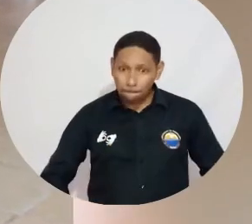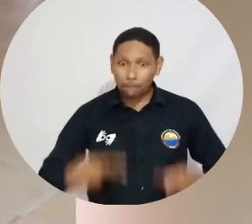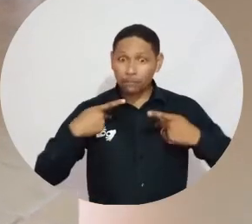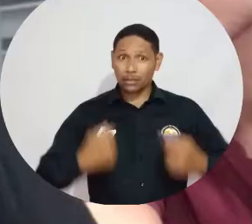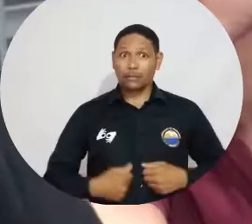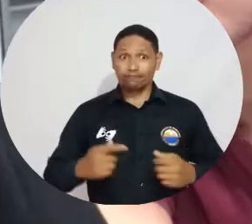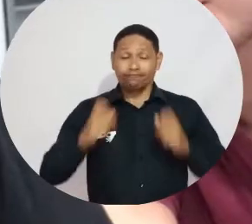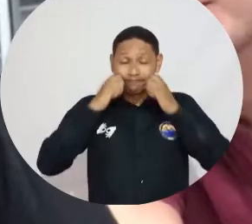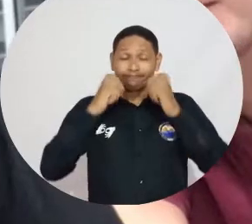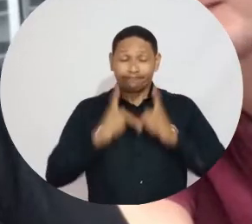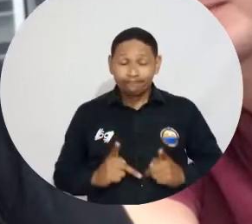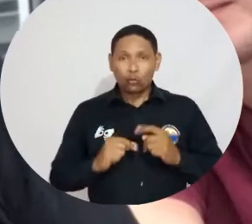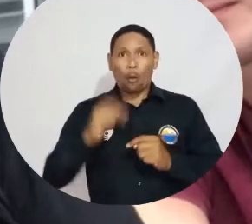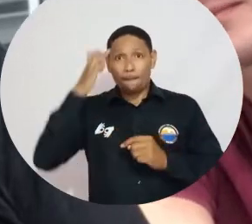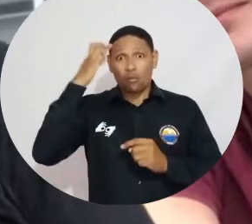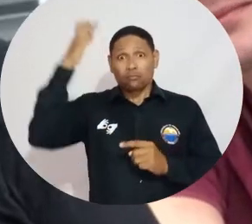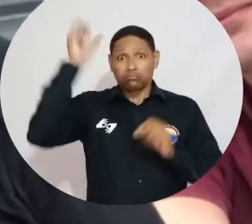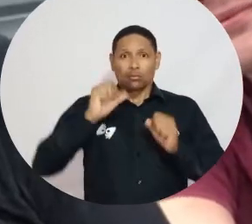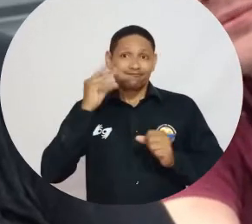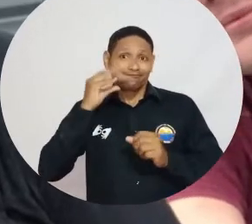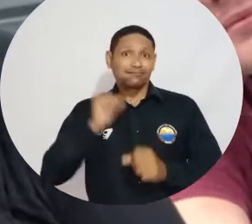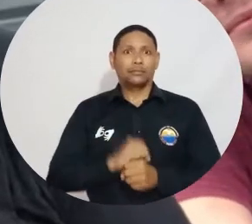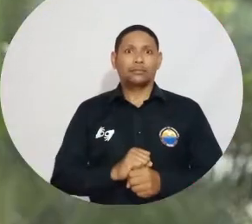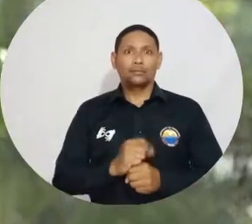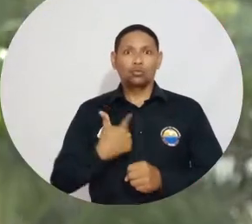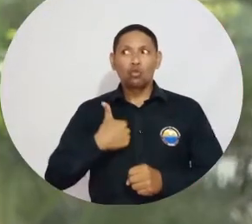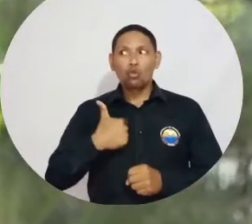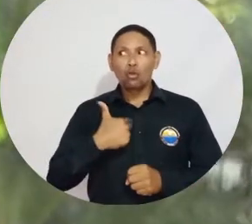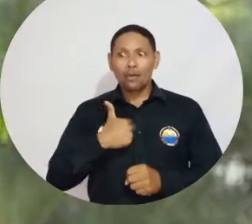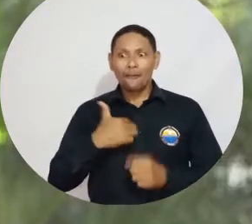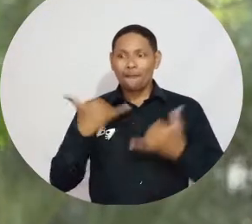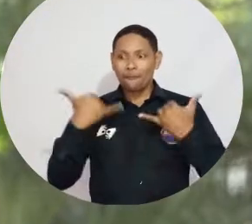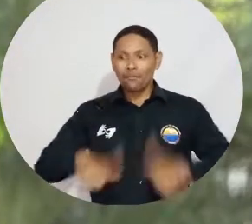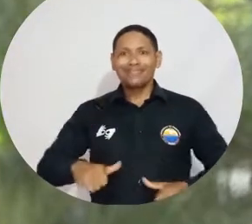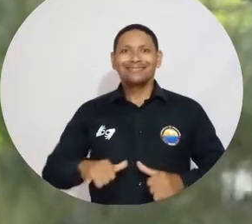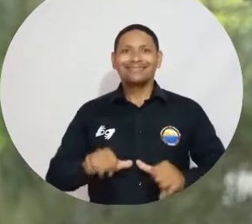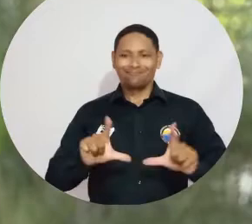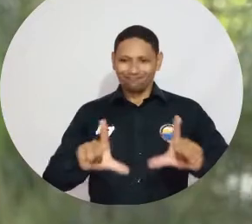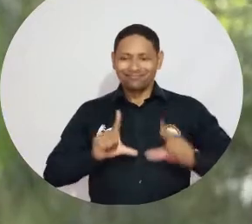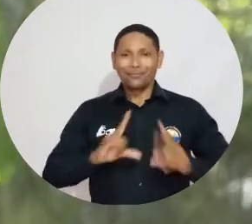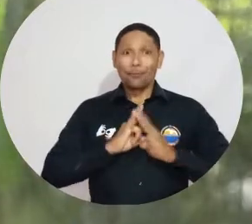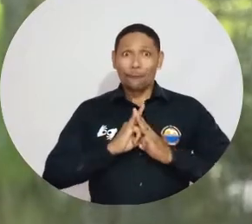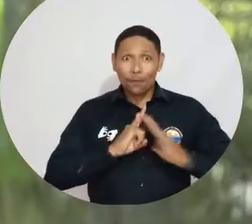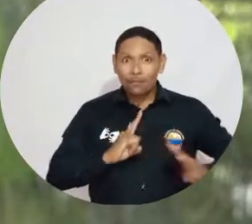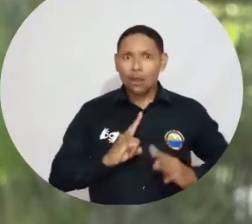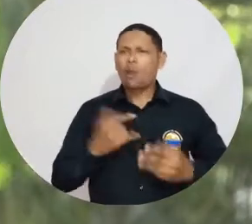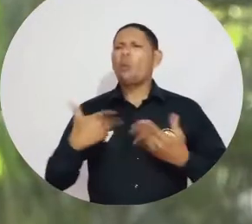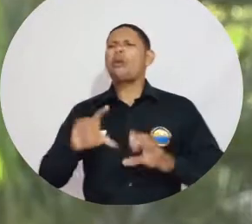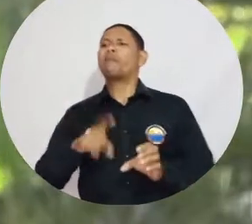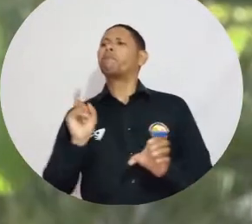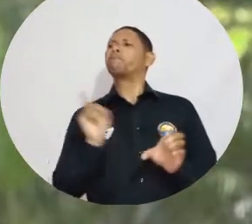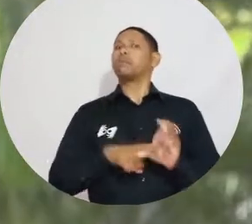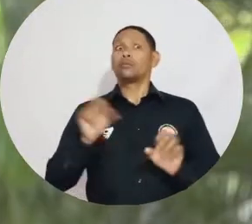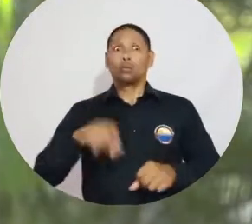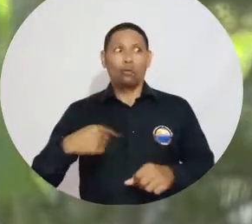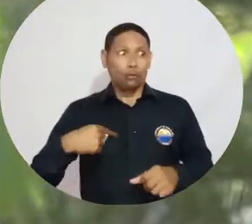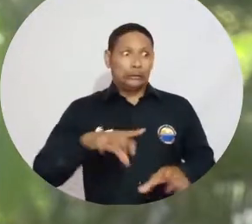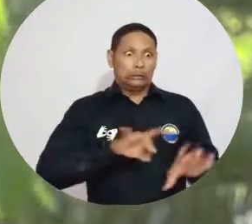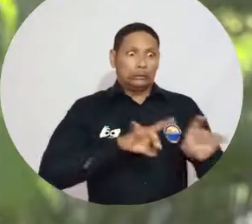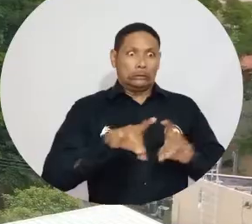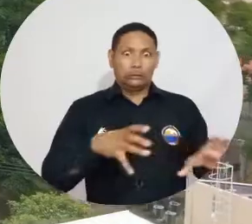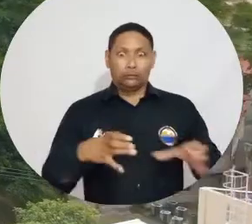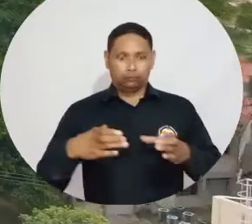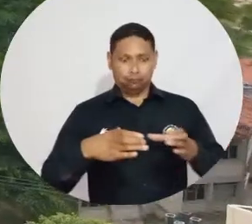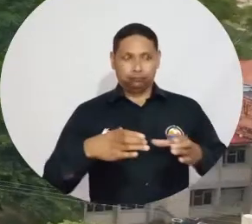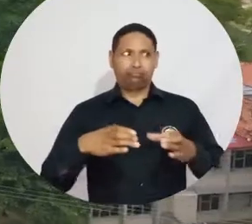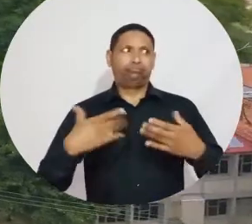personal como profesionalmente. Ser regresada de la Universidad de Magdalena es un orgullo porque no todos tenemos la gran oportunidad de